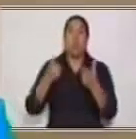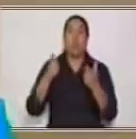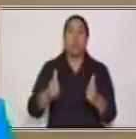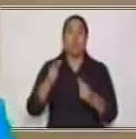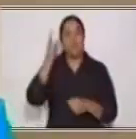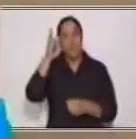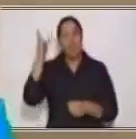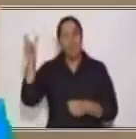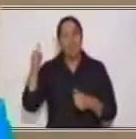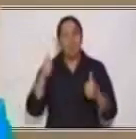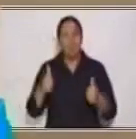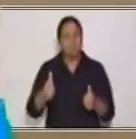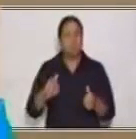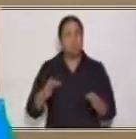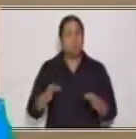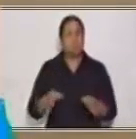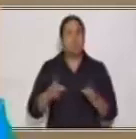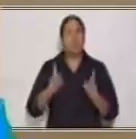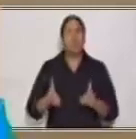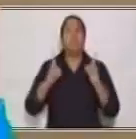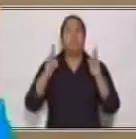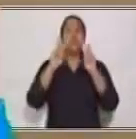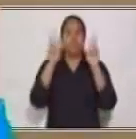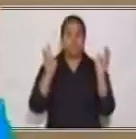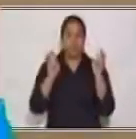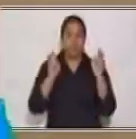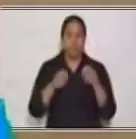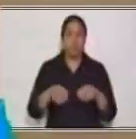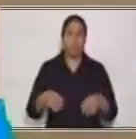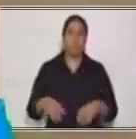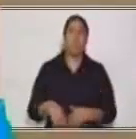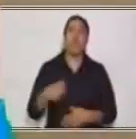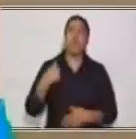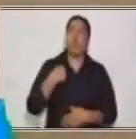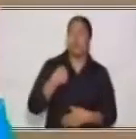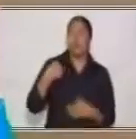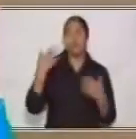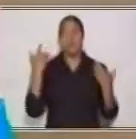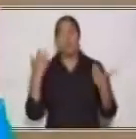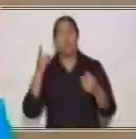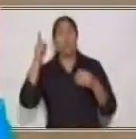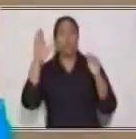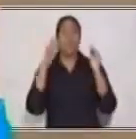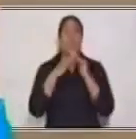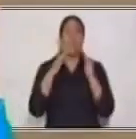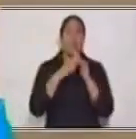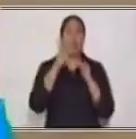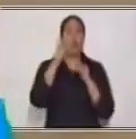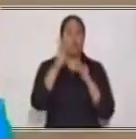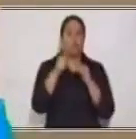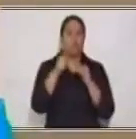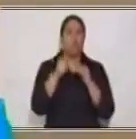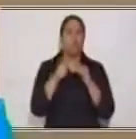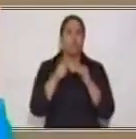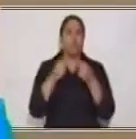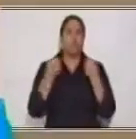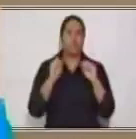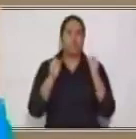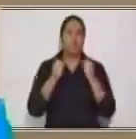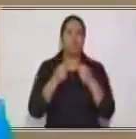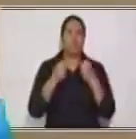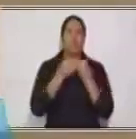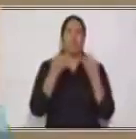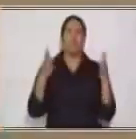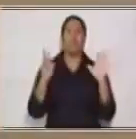poder desarrollar algún tema. Entonces, yo espero que en casa lleguen al número 7